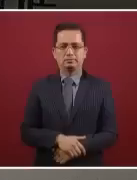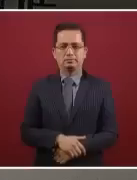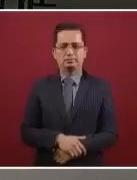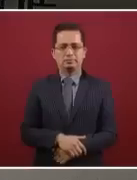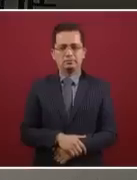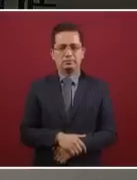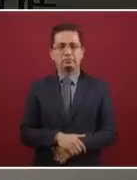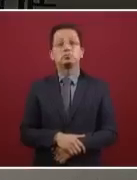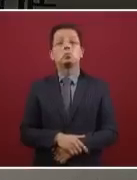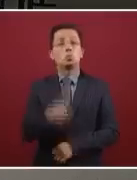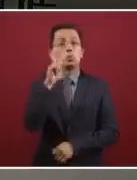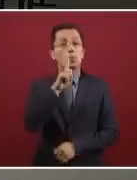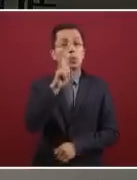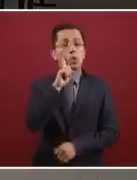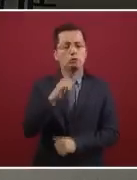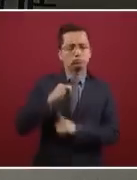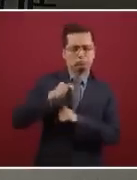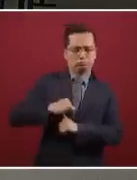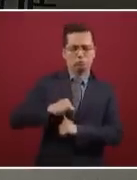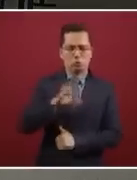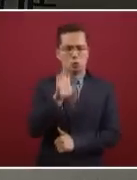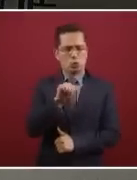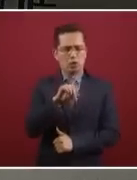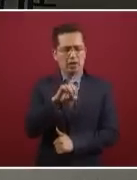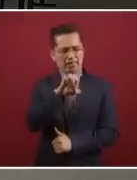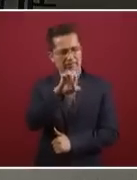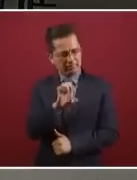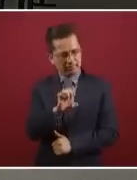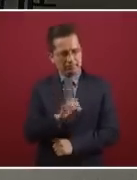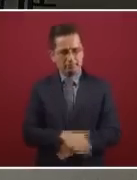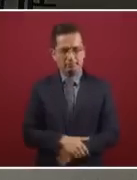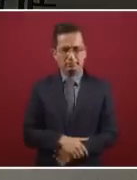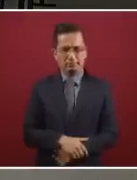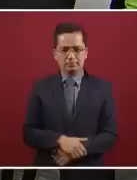la coordinadora de la Comisión del Deporte,